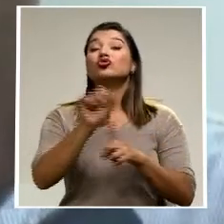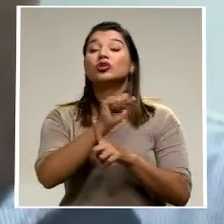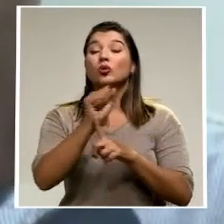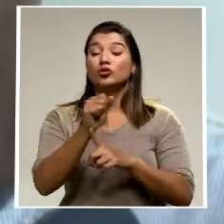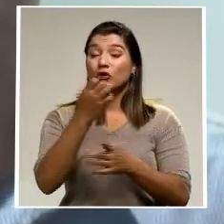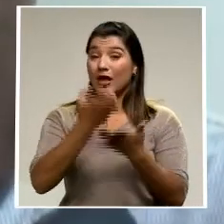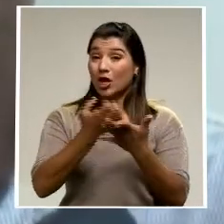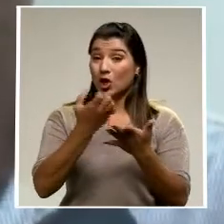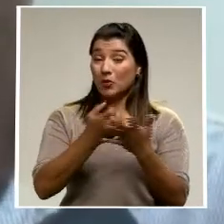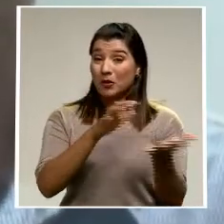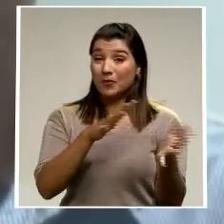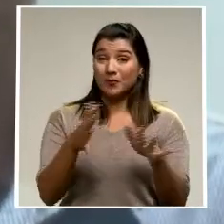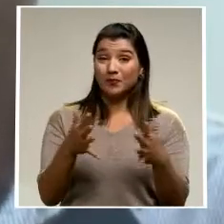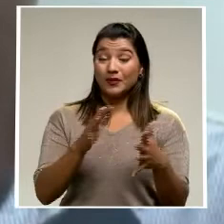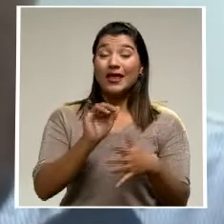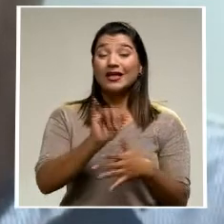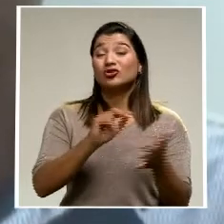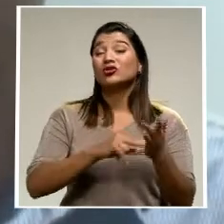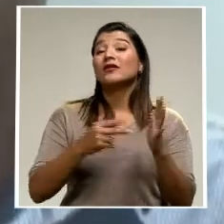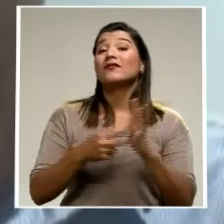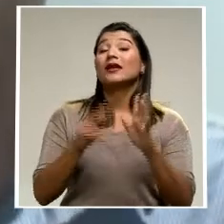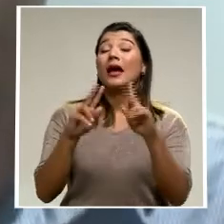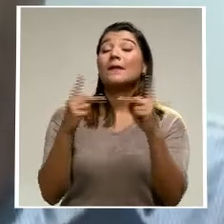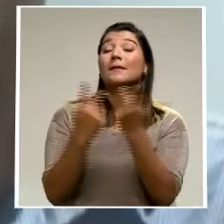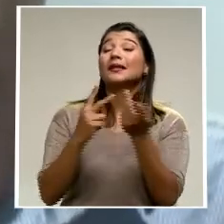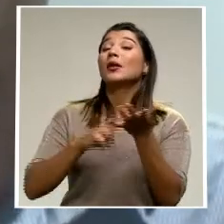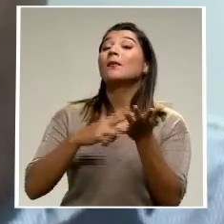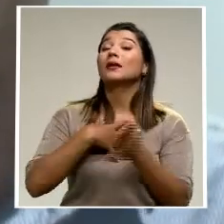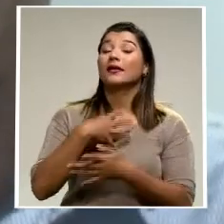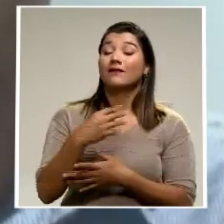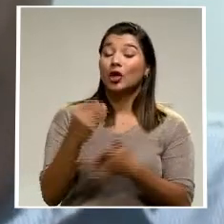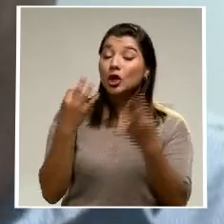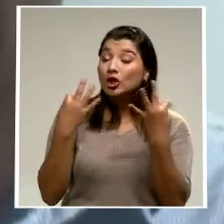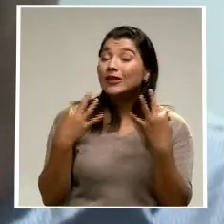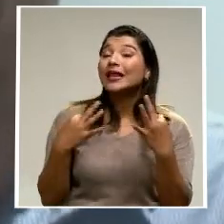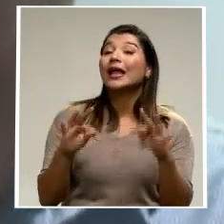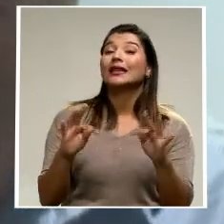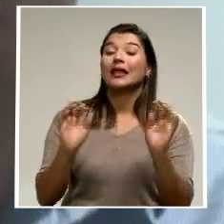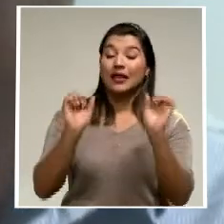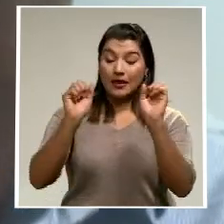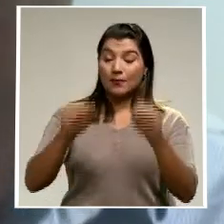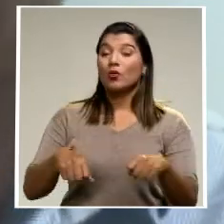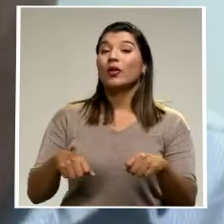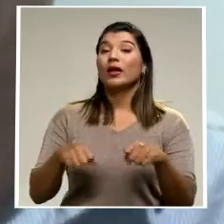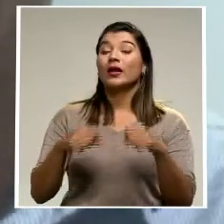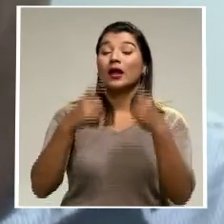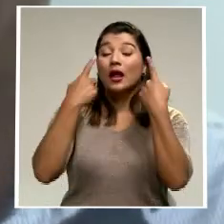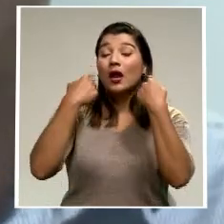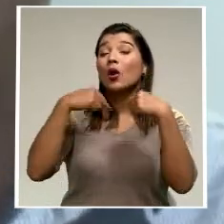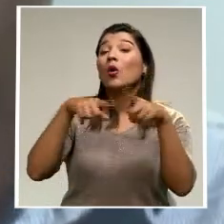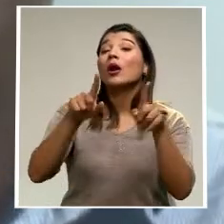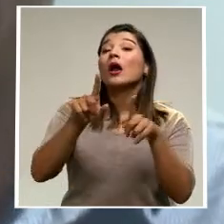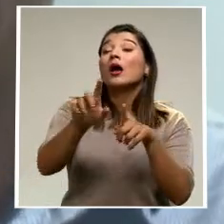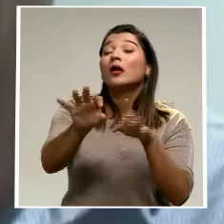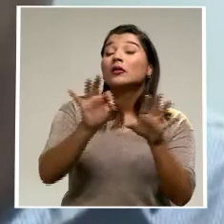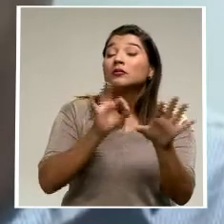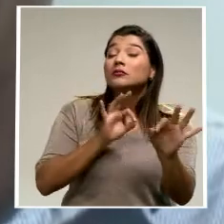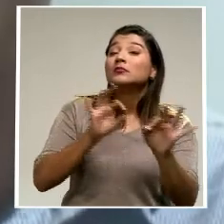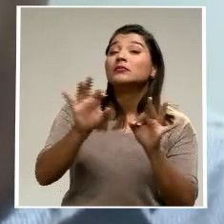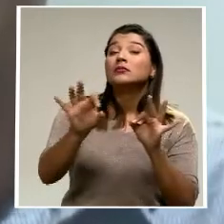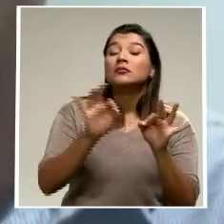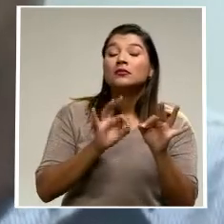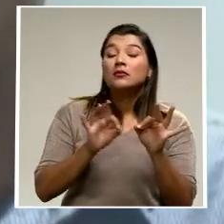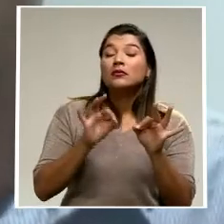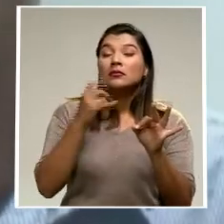esto significa que Liberación Nacional está capturando probablemente en un estanque, por decirlo así, muy parecido a